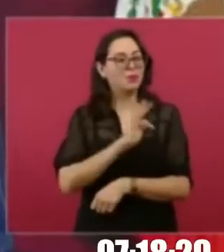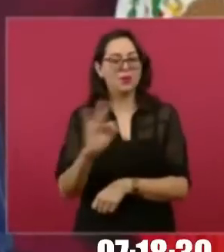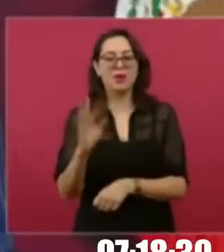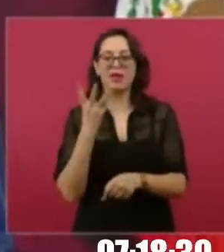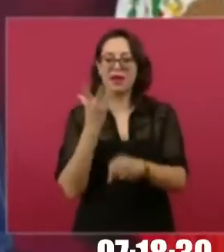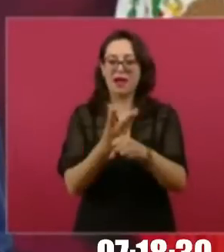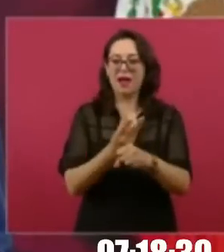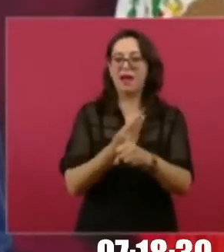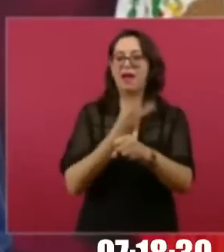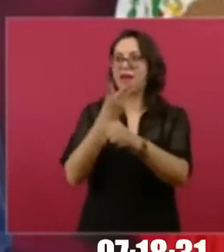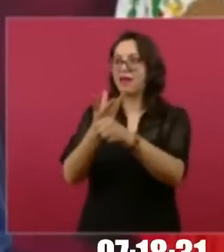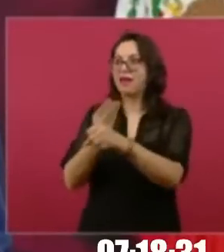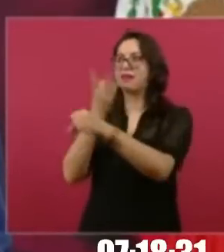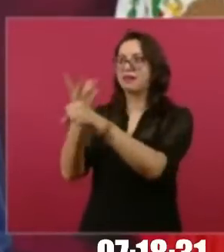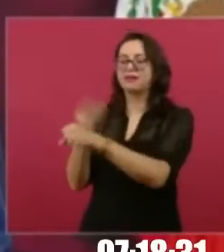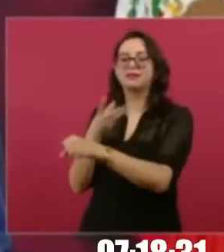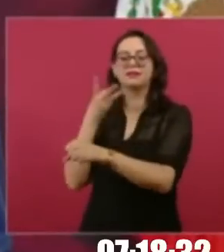Límite